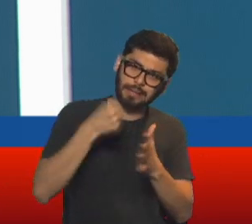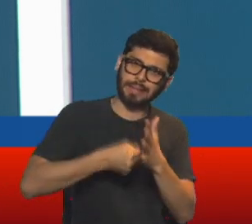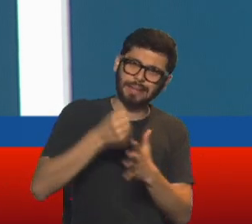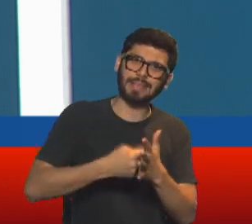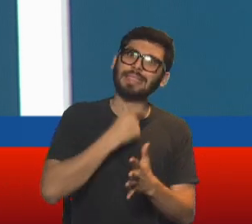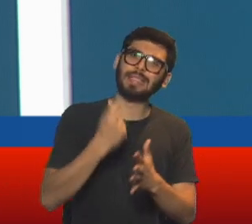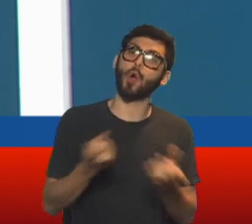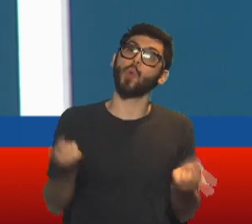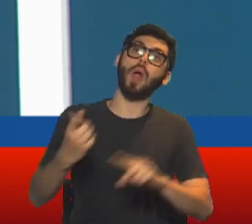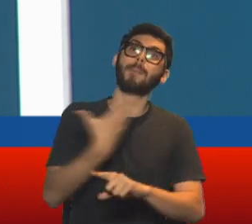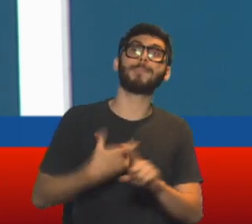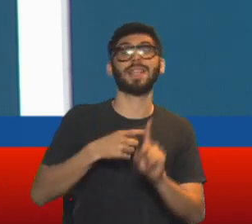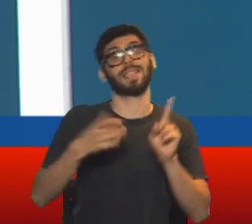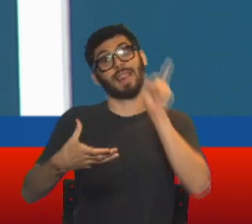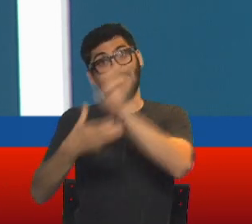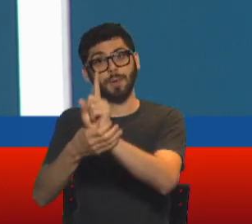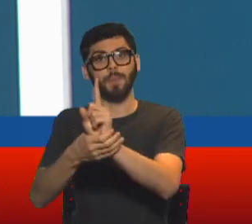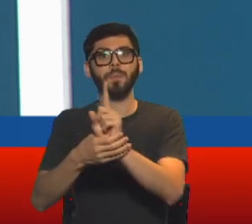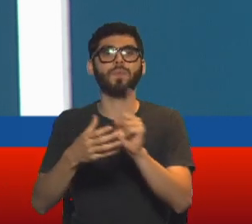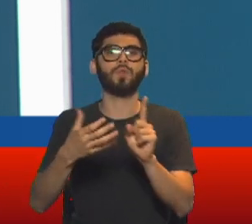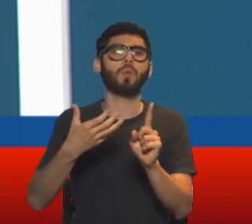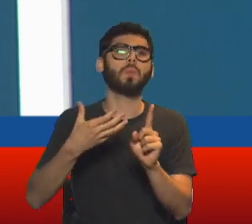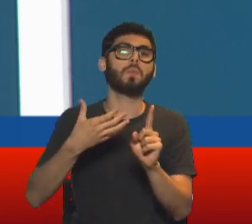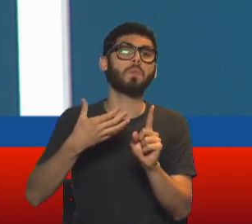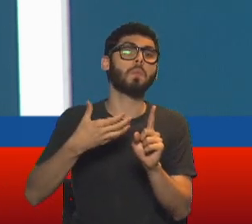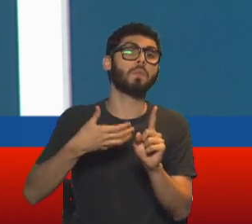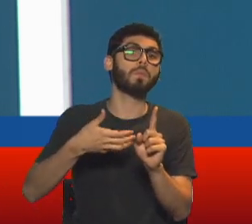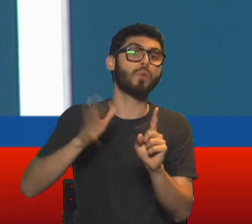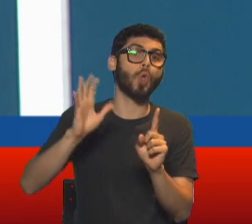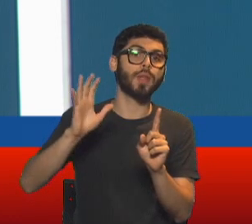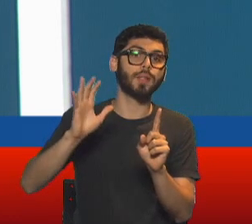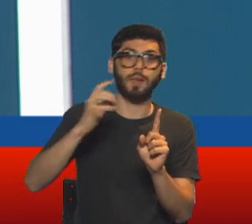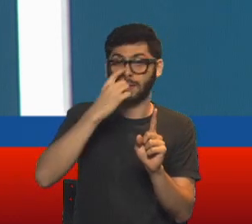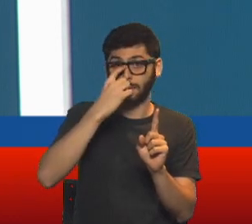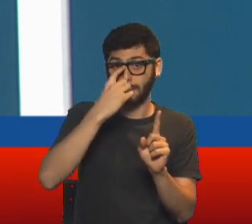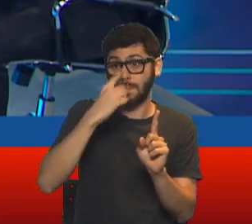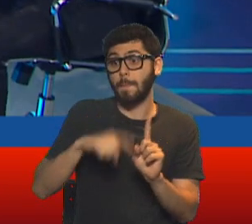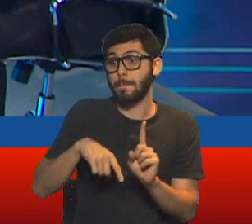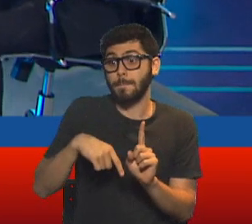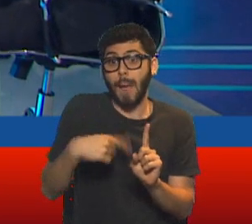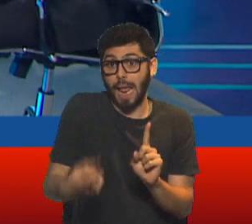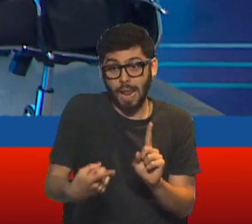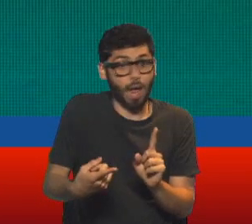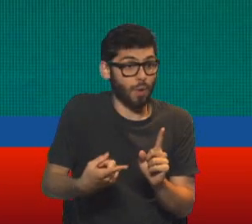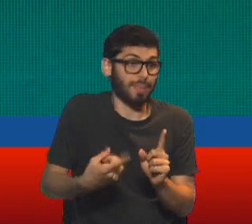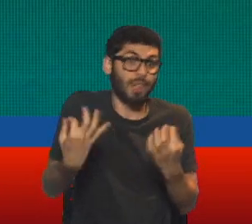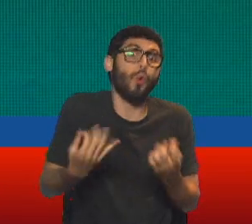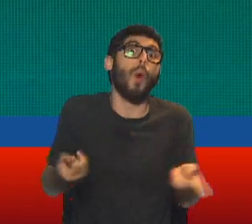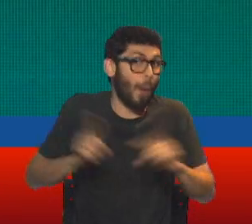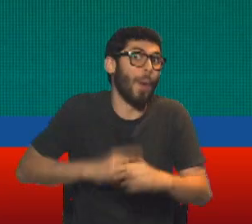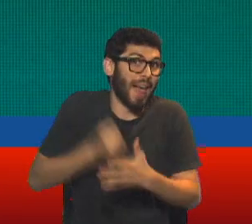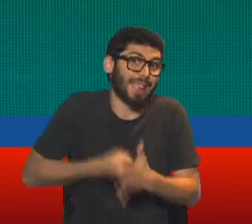siglo XXI y que estamos pensando en aras de la cuarta revolución industrial. Si no encaramos